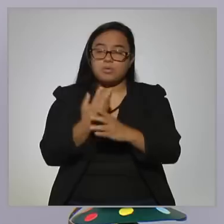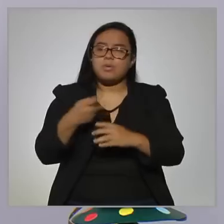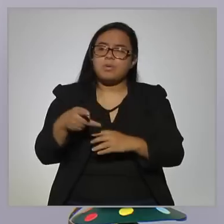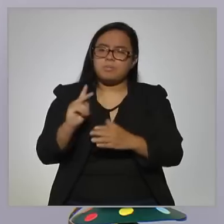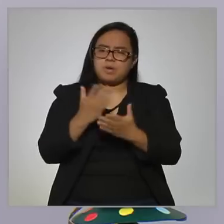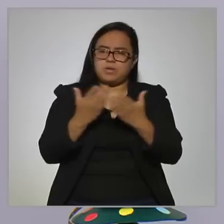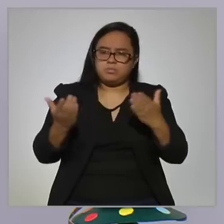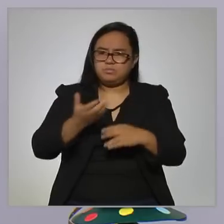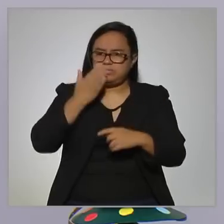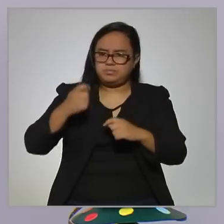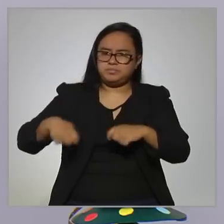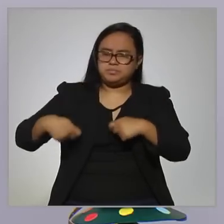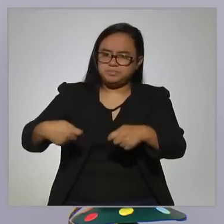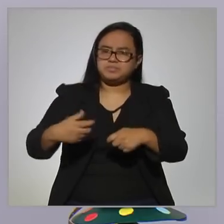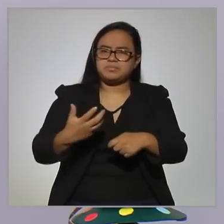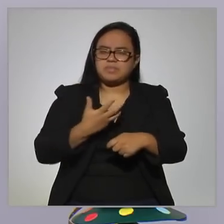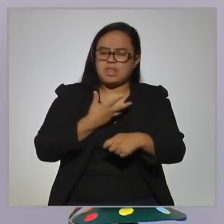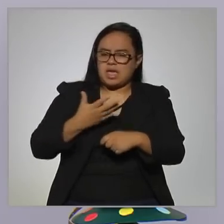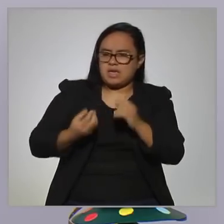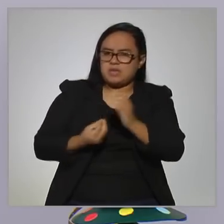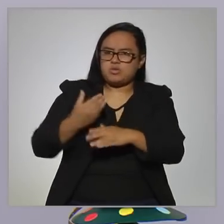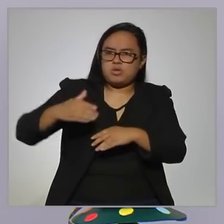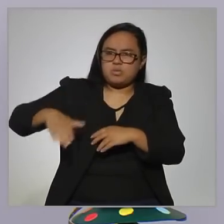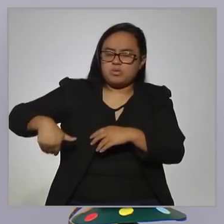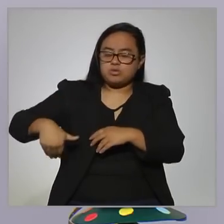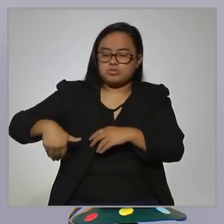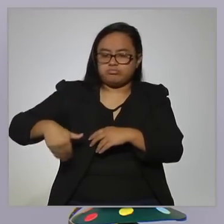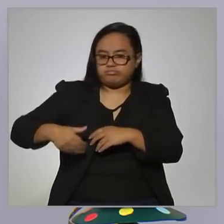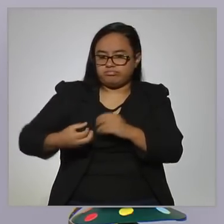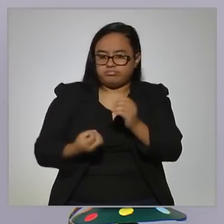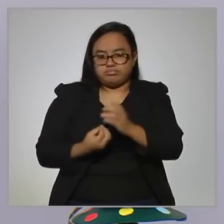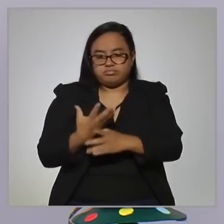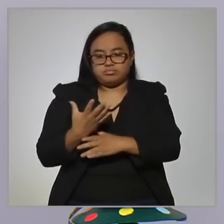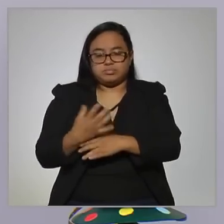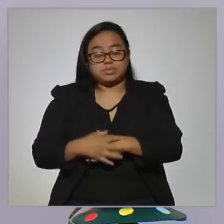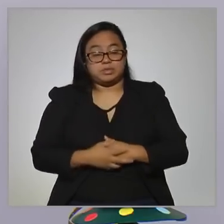vemos ahora son mucho más recientes, tienen que ver con esa